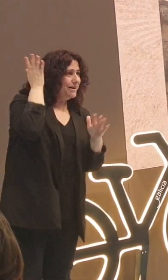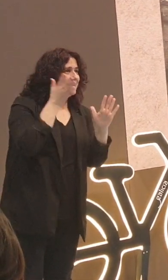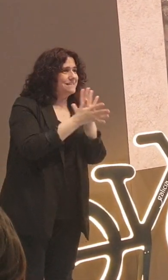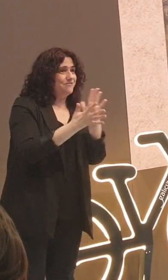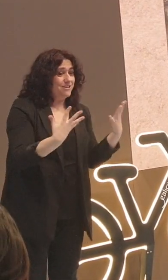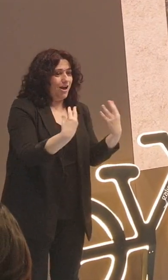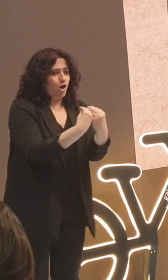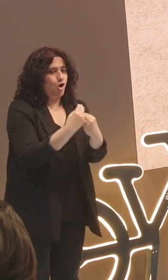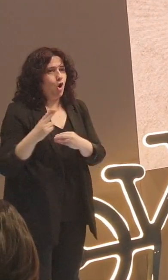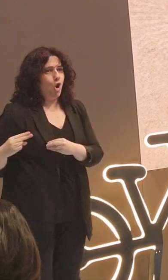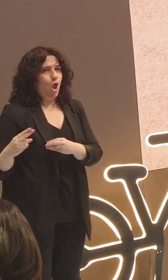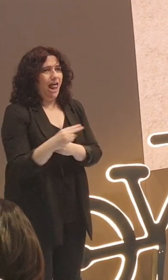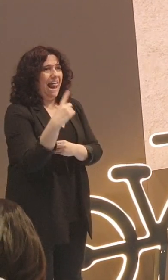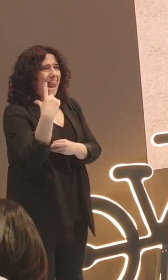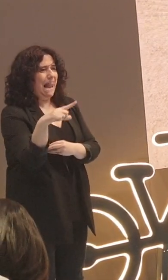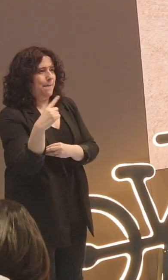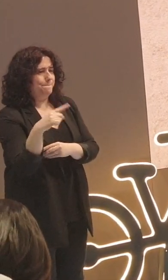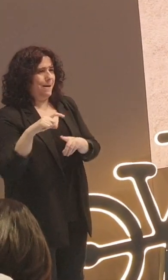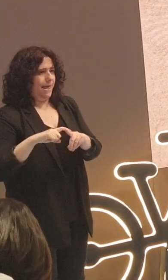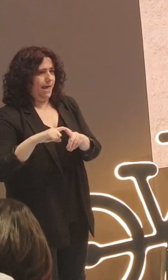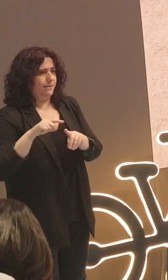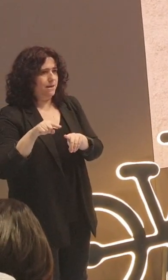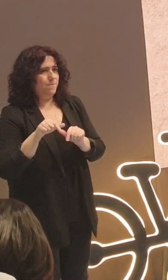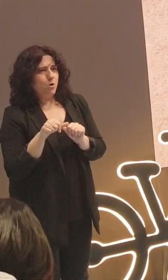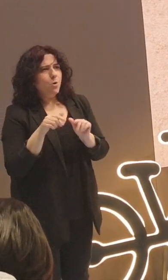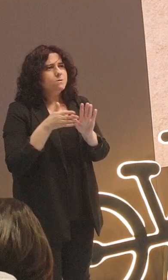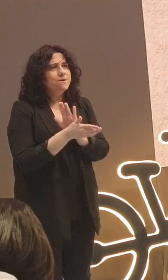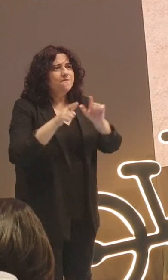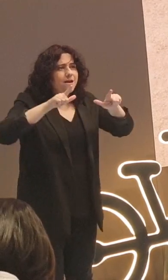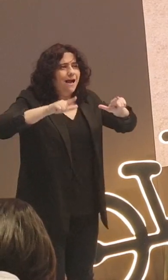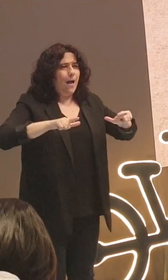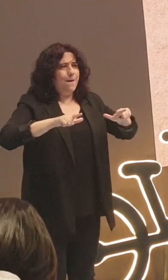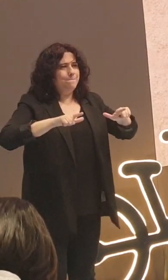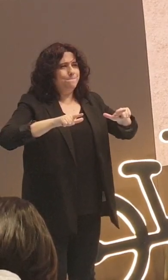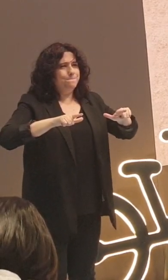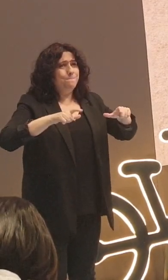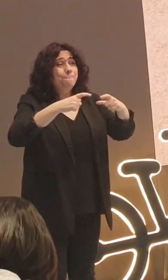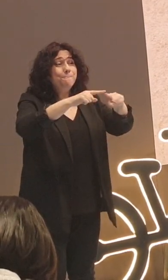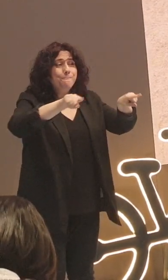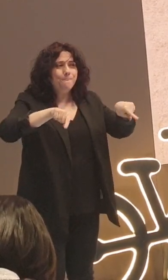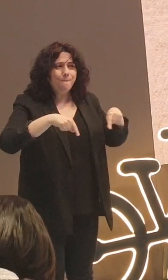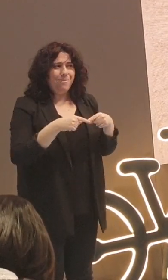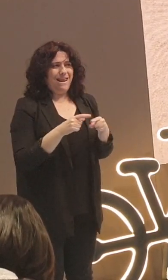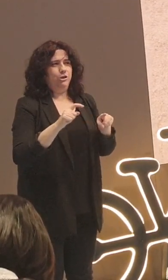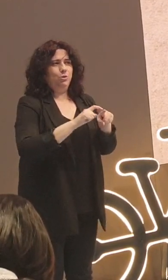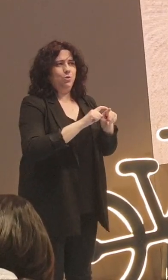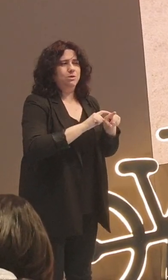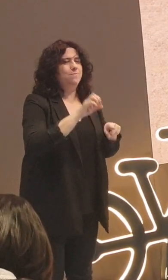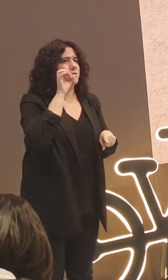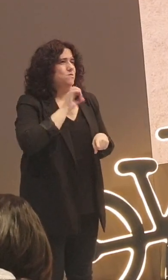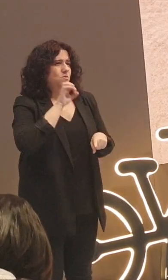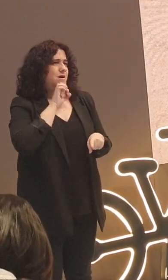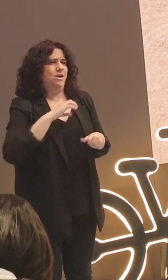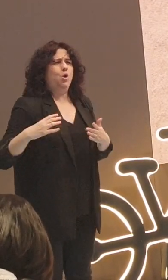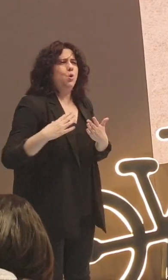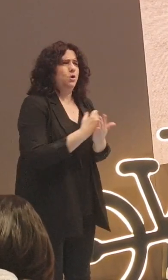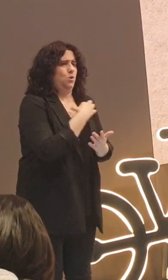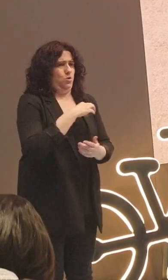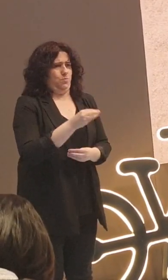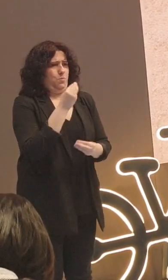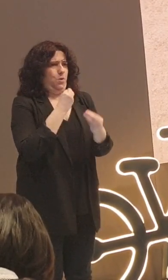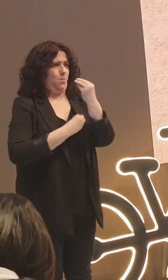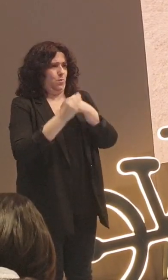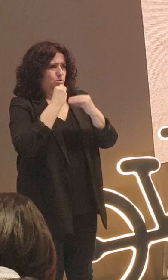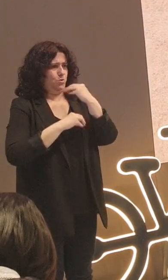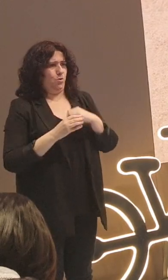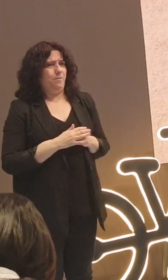sus distintas versiones culinarias es un plato gallego al alcance de todos. Y que ha permitido, nos lo contará su